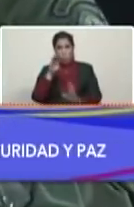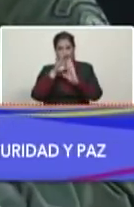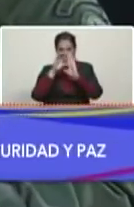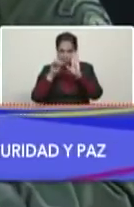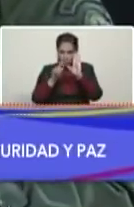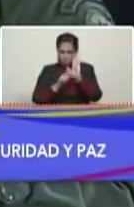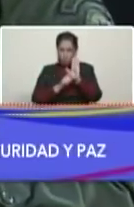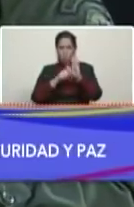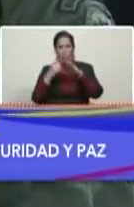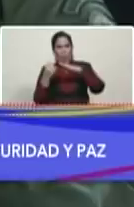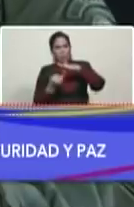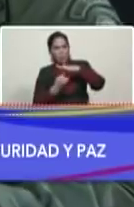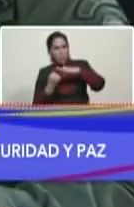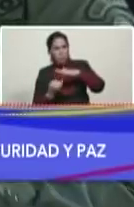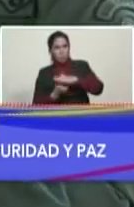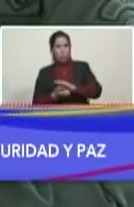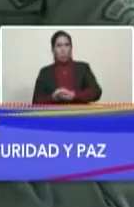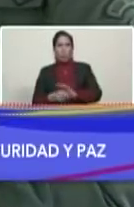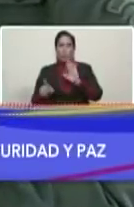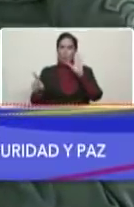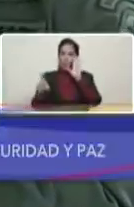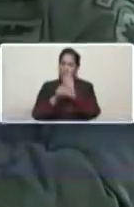sus instituciones,